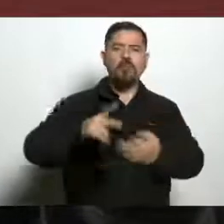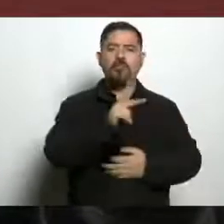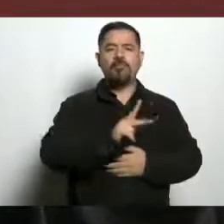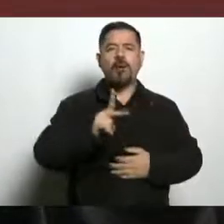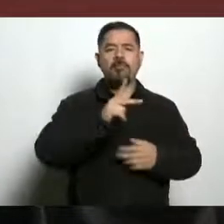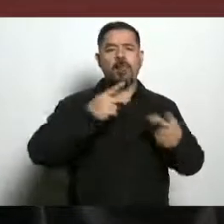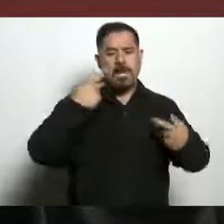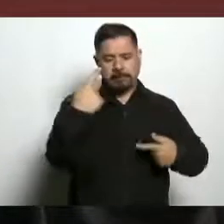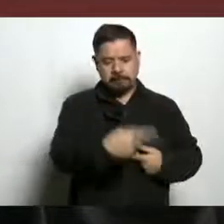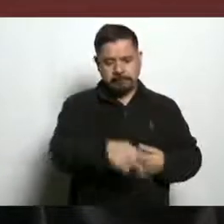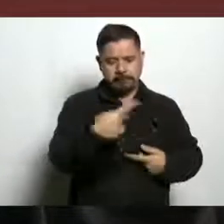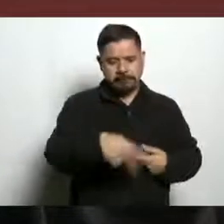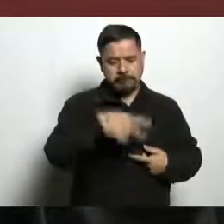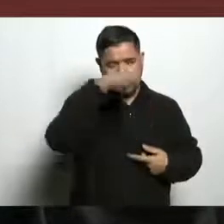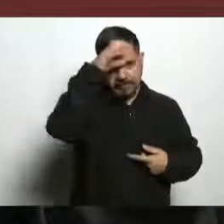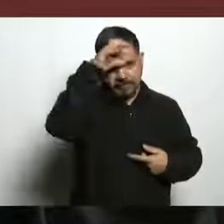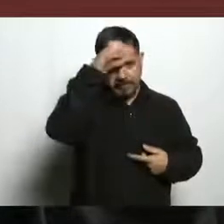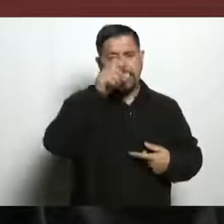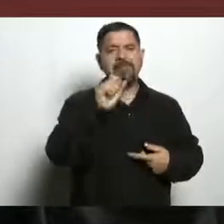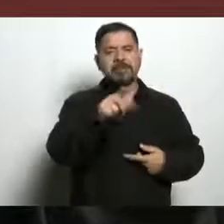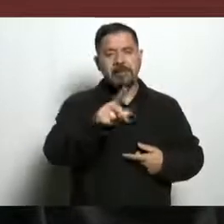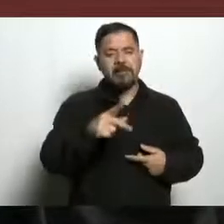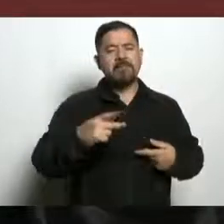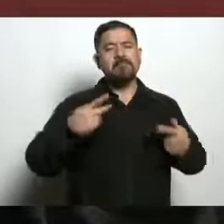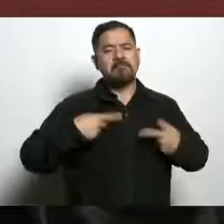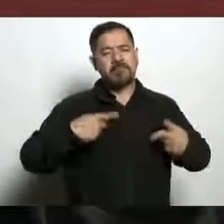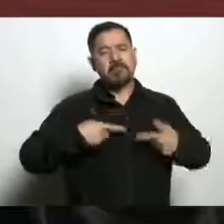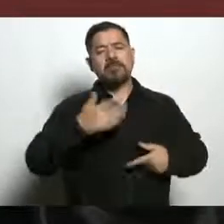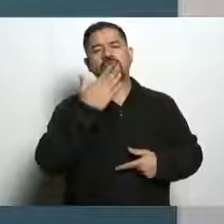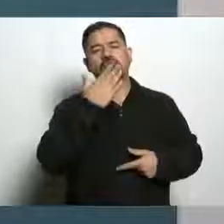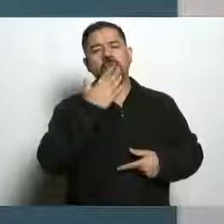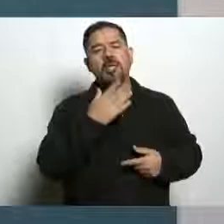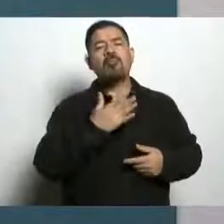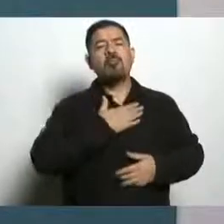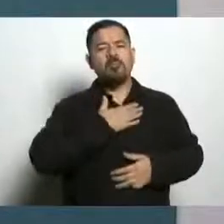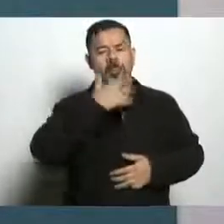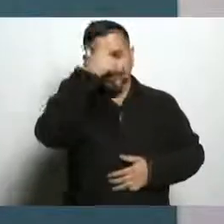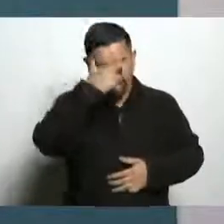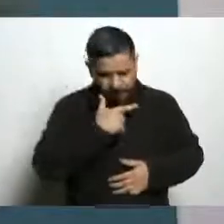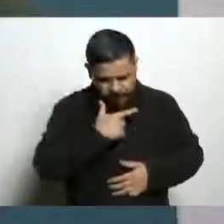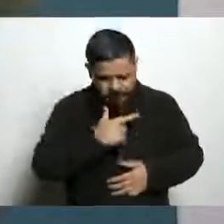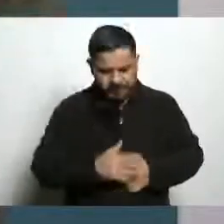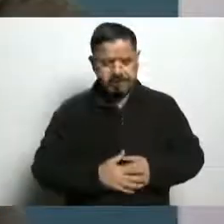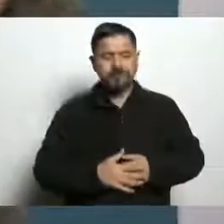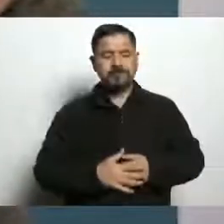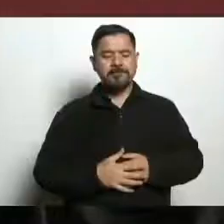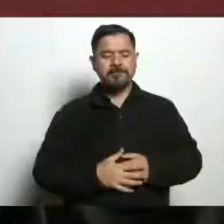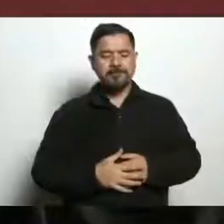Cananea y al pueblo de Sonora. Muy buenas noches.